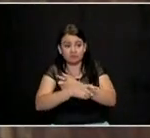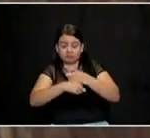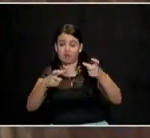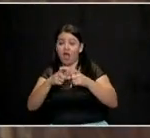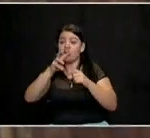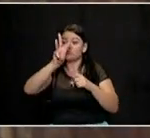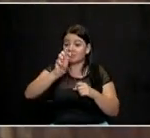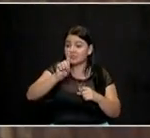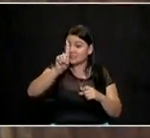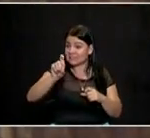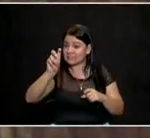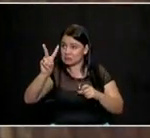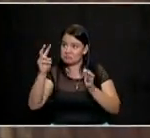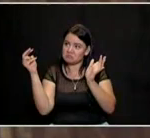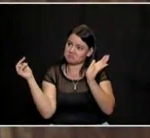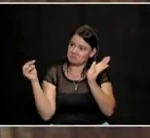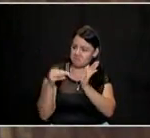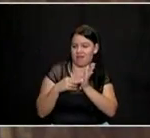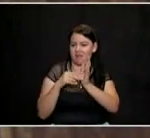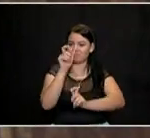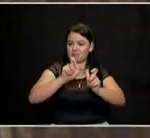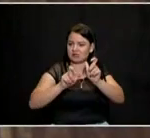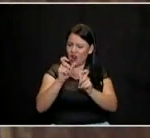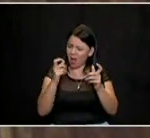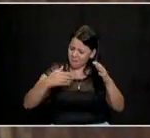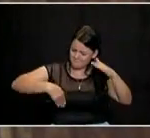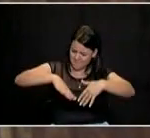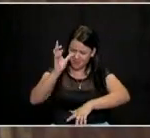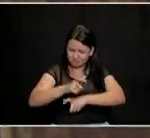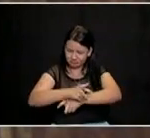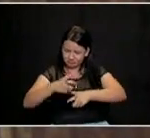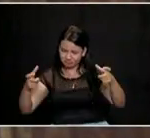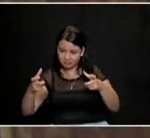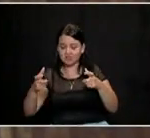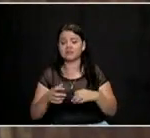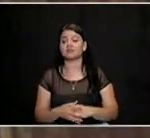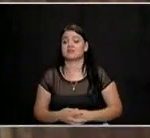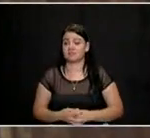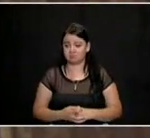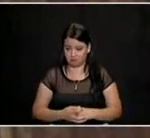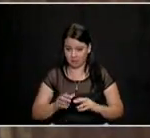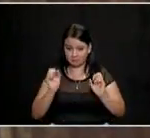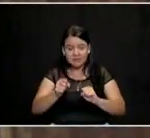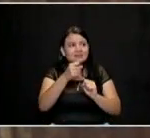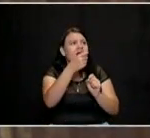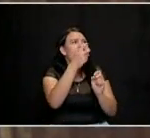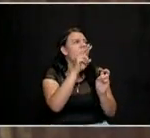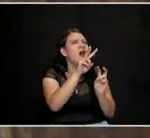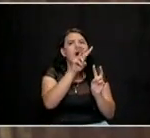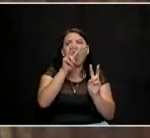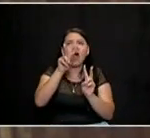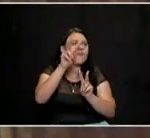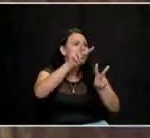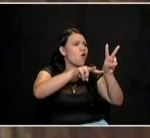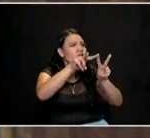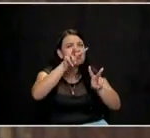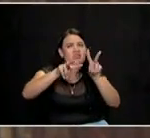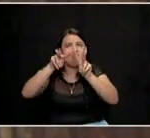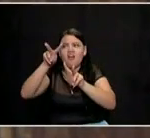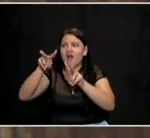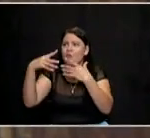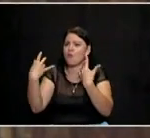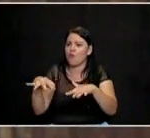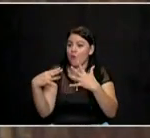personas que nos visitan en medellín vamos a incrementar la hasta el doble para que vengan a disfrutar de los parques temáticos que se van a hacer